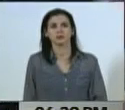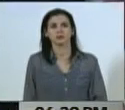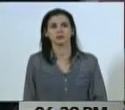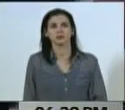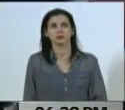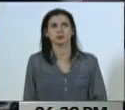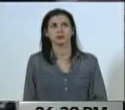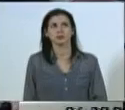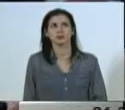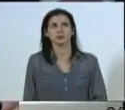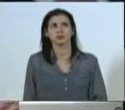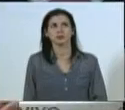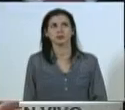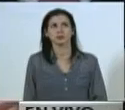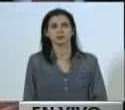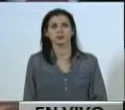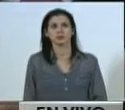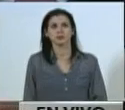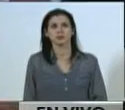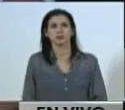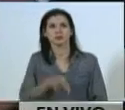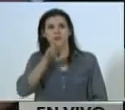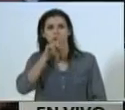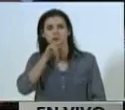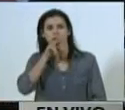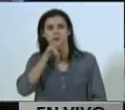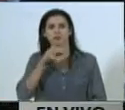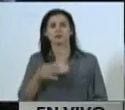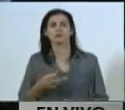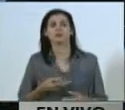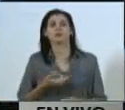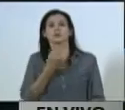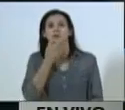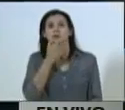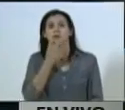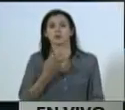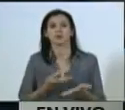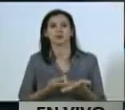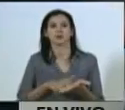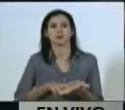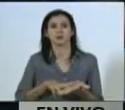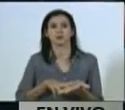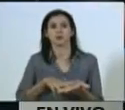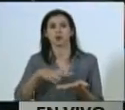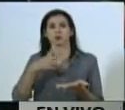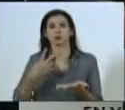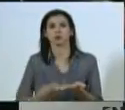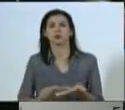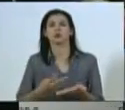on behalf of my colleagues from the OPEC Secretariat, I'm back